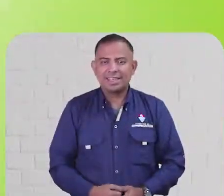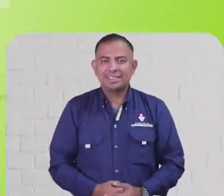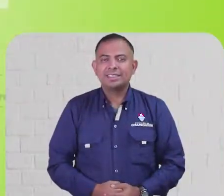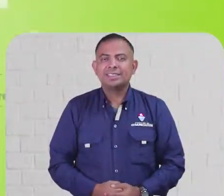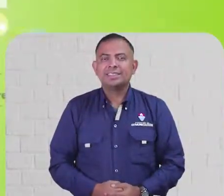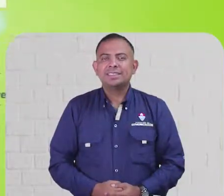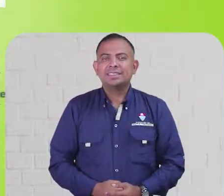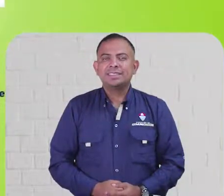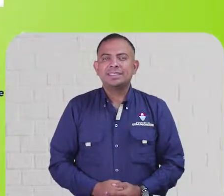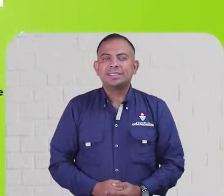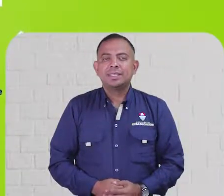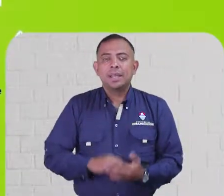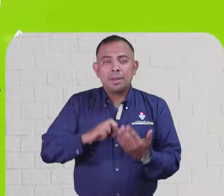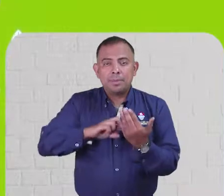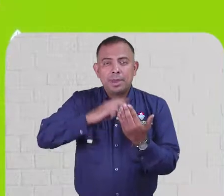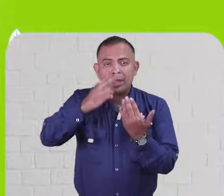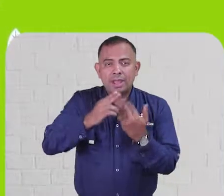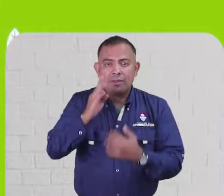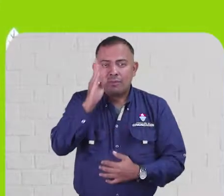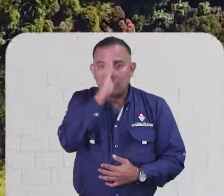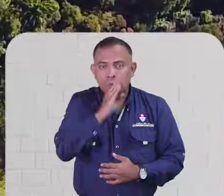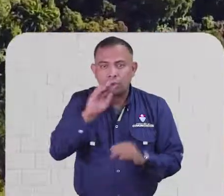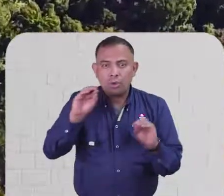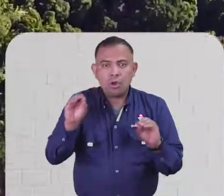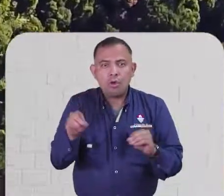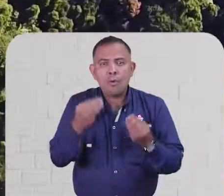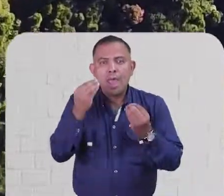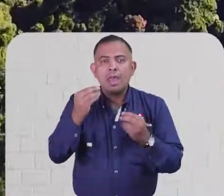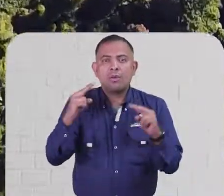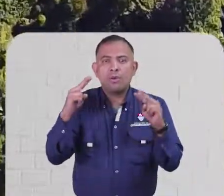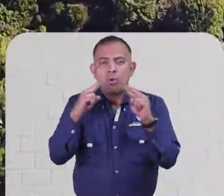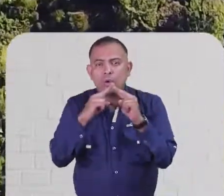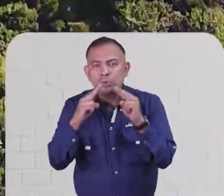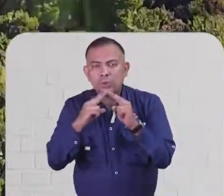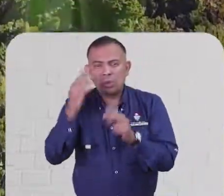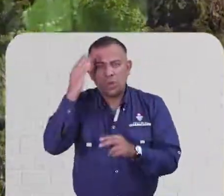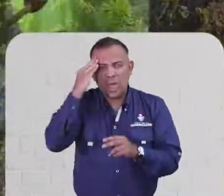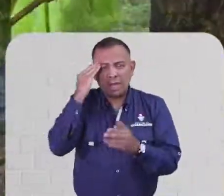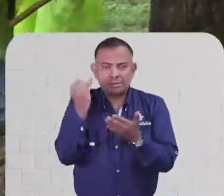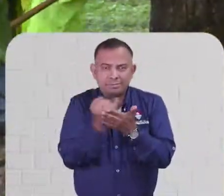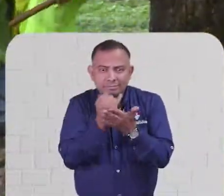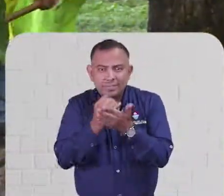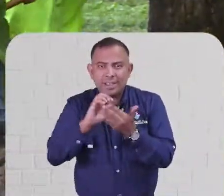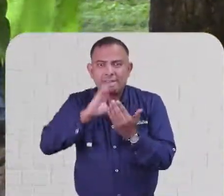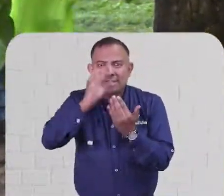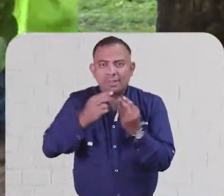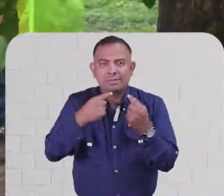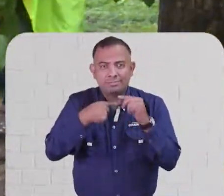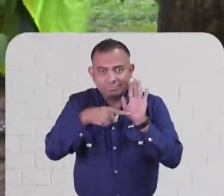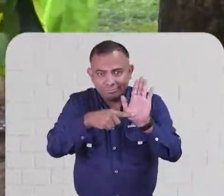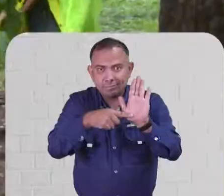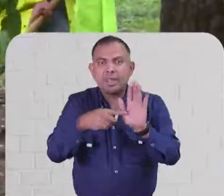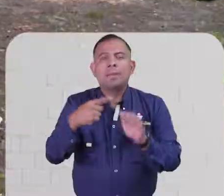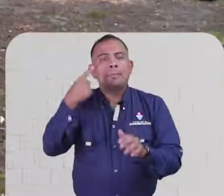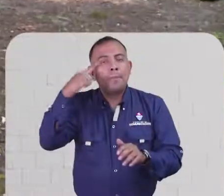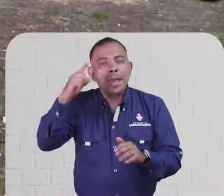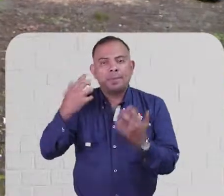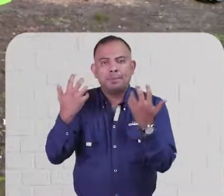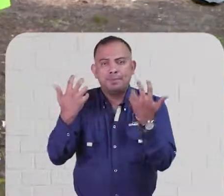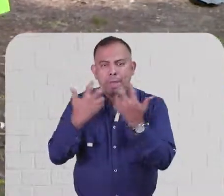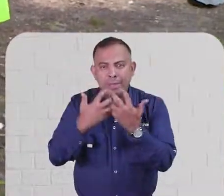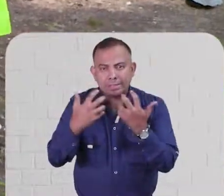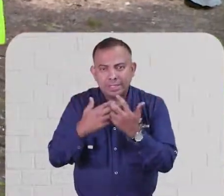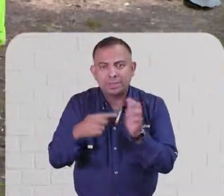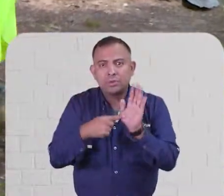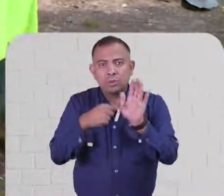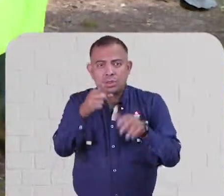Juveniles 2021. Este programa busca que los jóvenes tengan el conocimiento para incorporarse al mercado laboral de